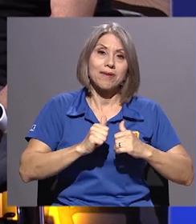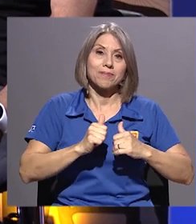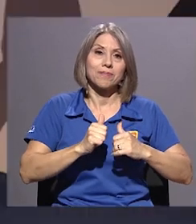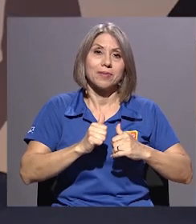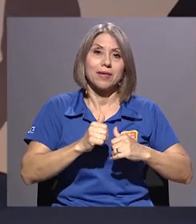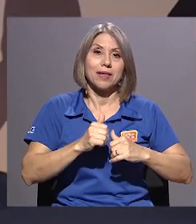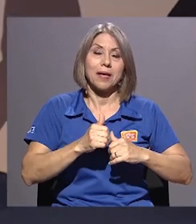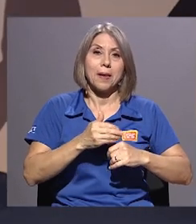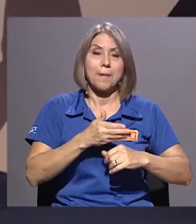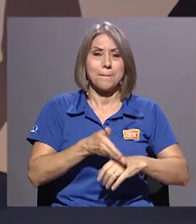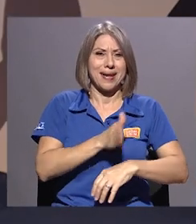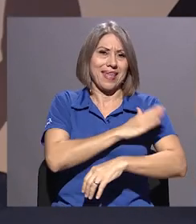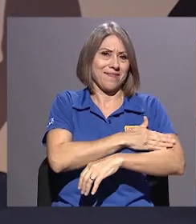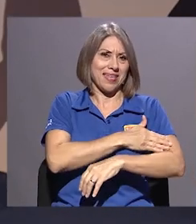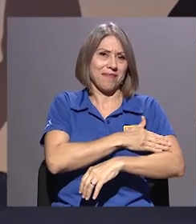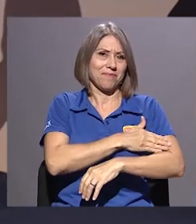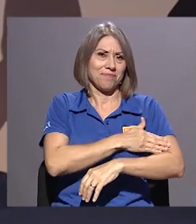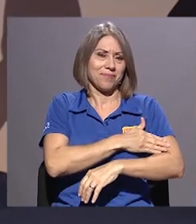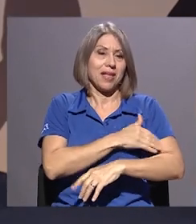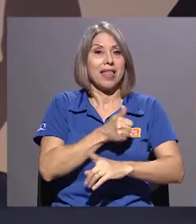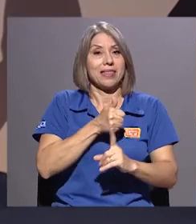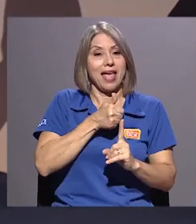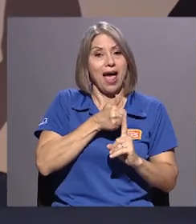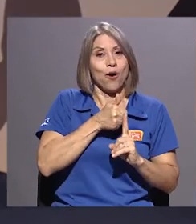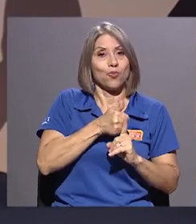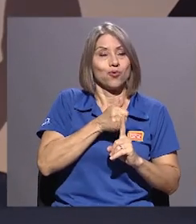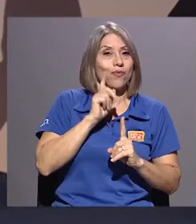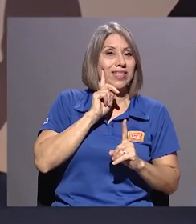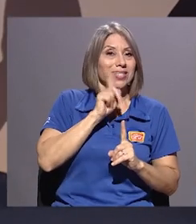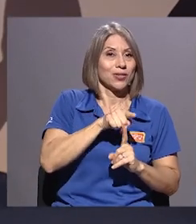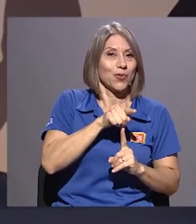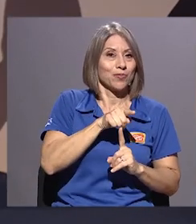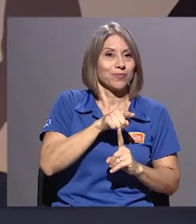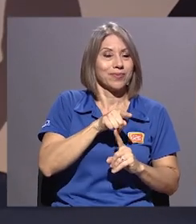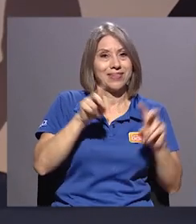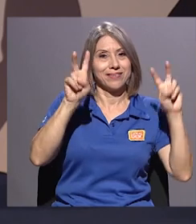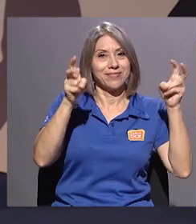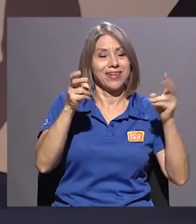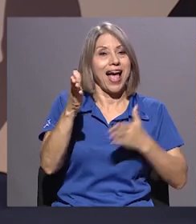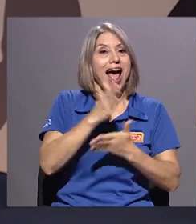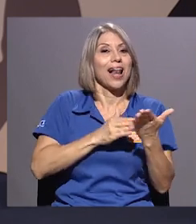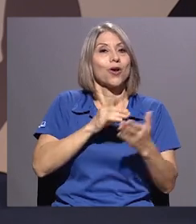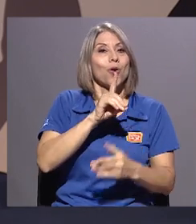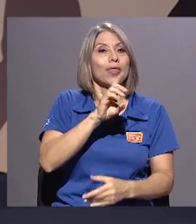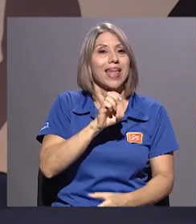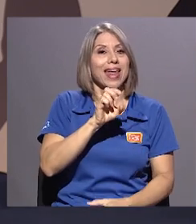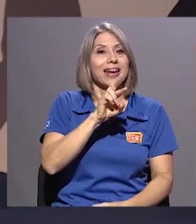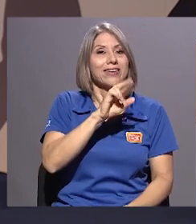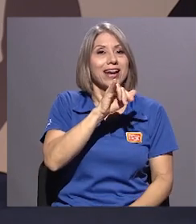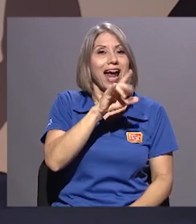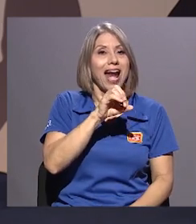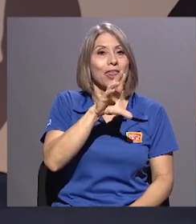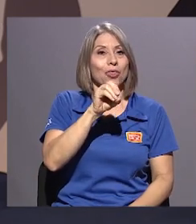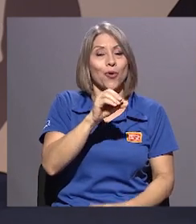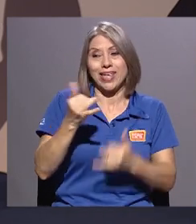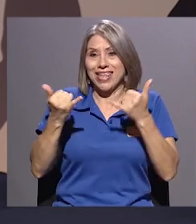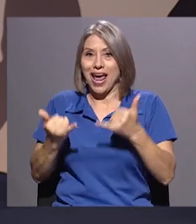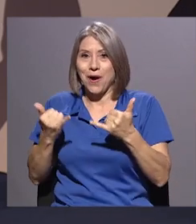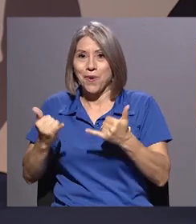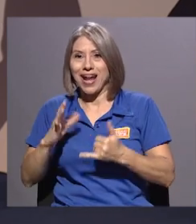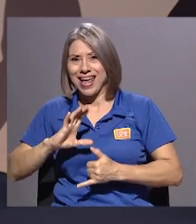¿verdad? De autoficción, algo de Ricardo, como en esta, La Ira Narciso, es un trabajo que no lo digo yo, ¿verdad? Lo ha dicho la crítica